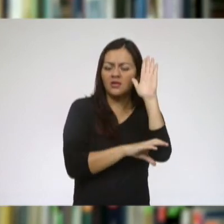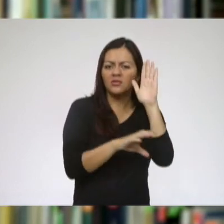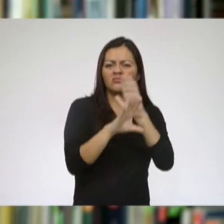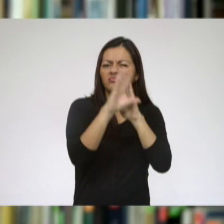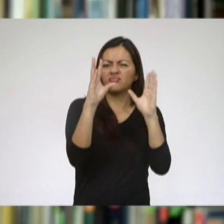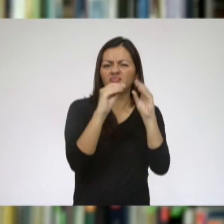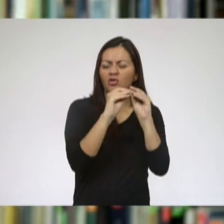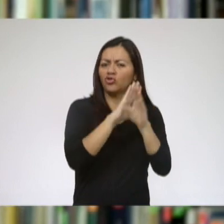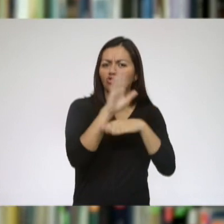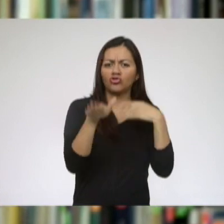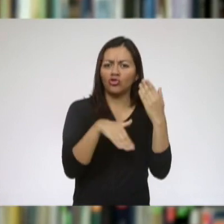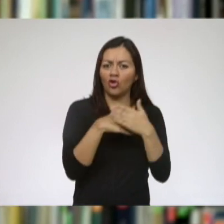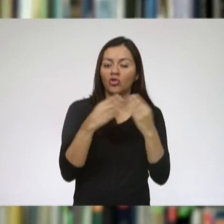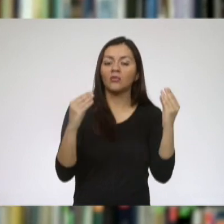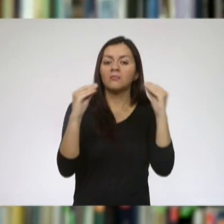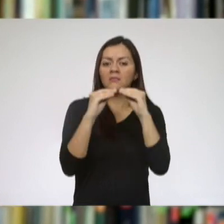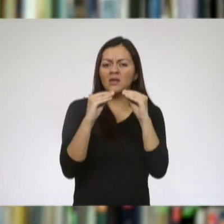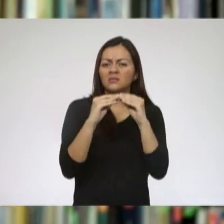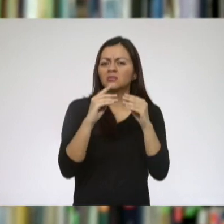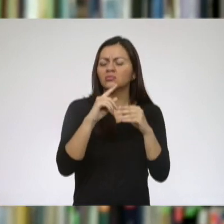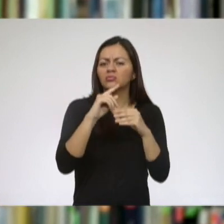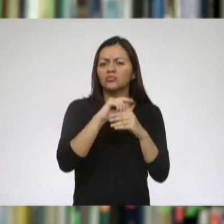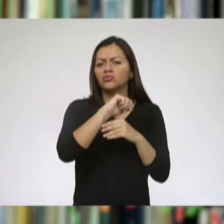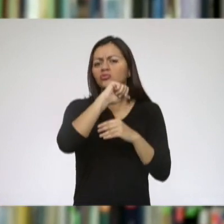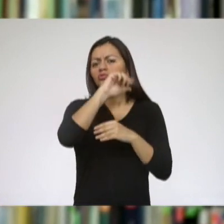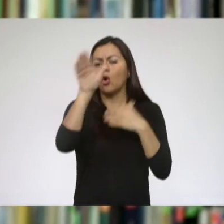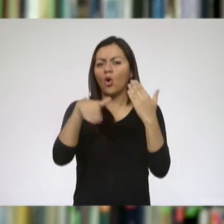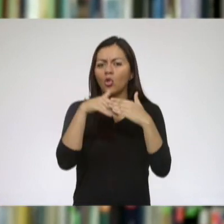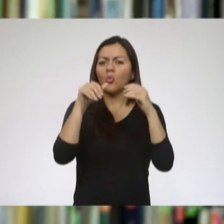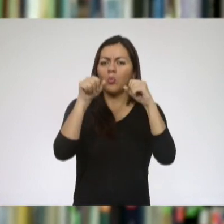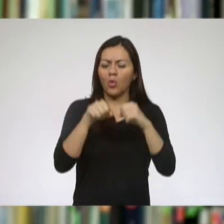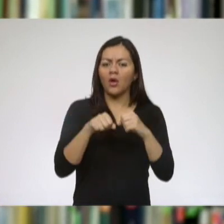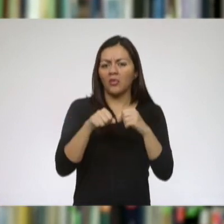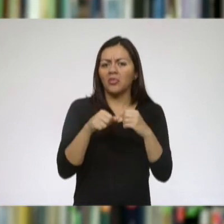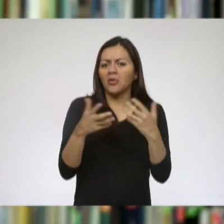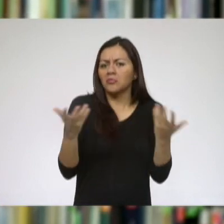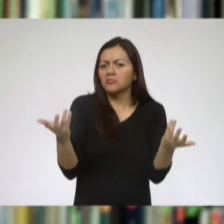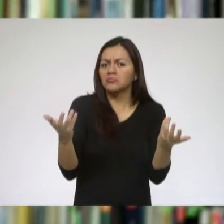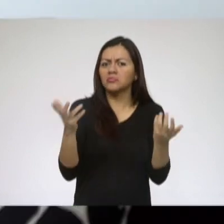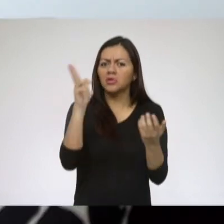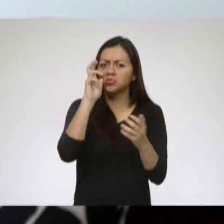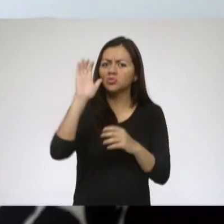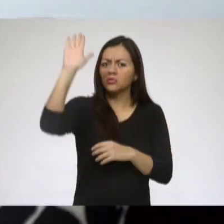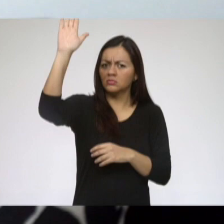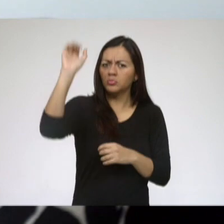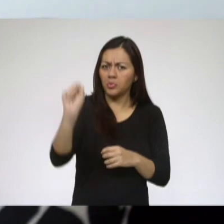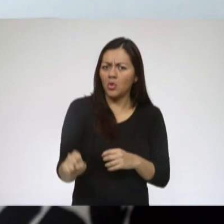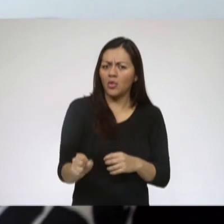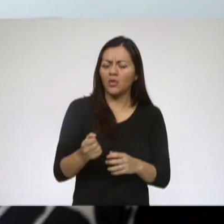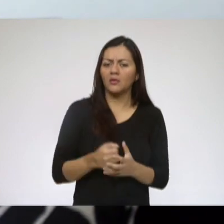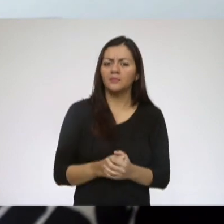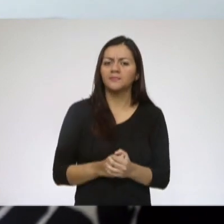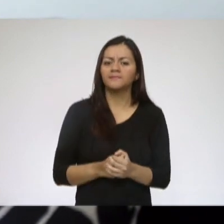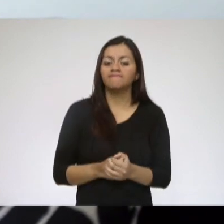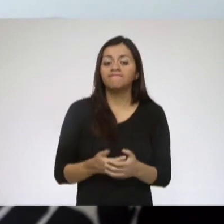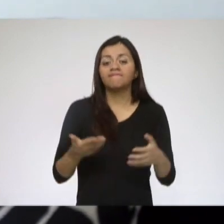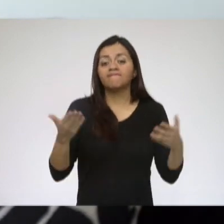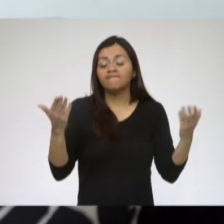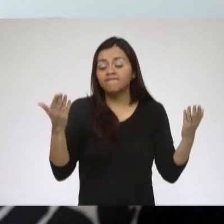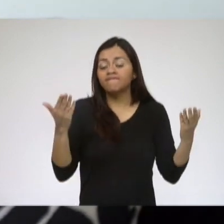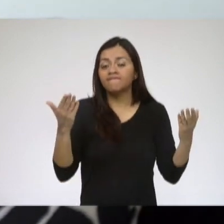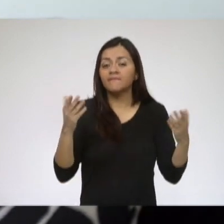sustantivas como adjetivas, y que tenemos también la posibilidad de hacerlo, ¿no? De hacernos escuchar. Todavía veo con